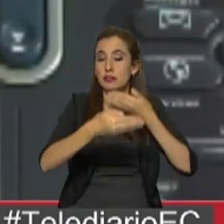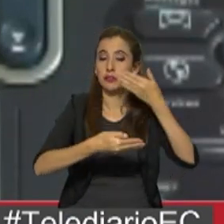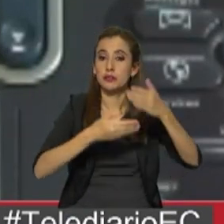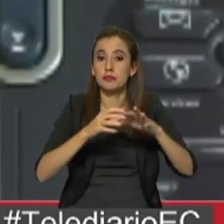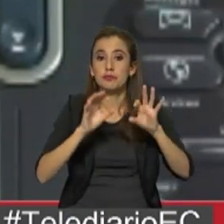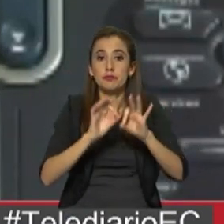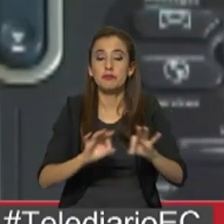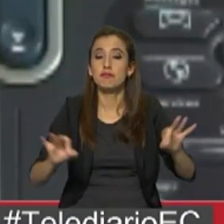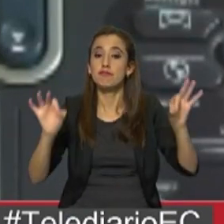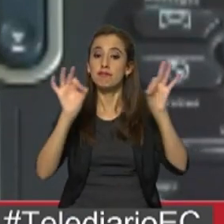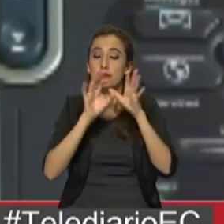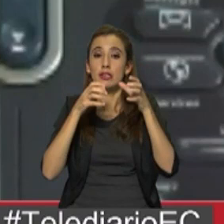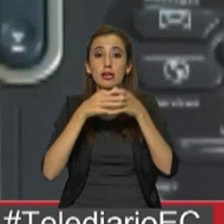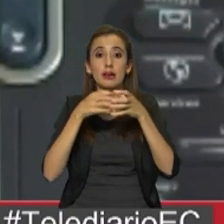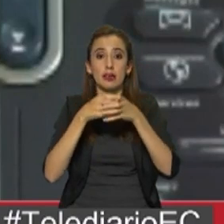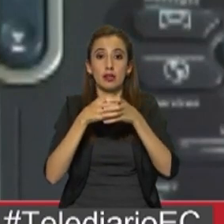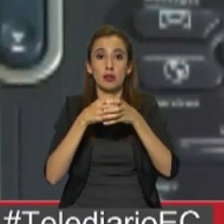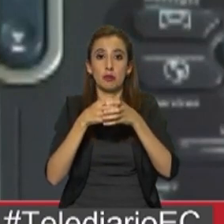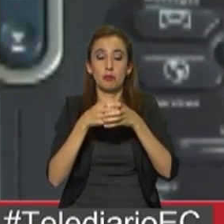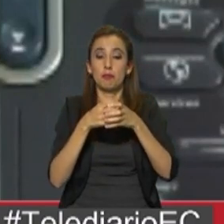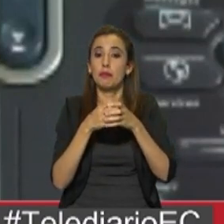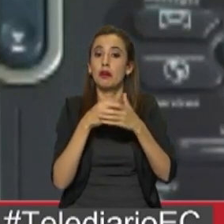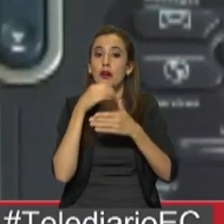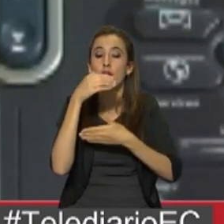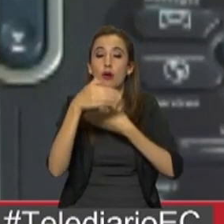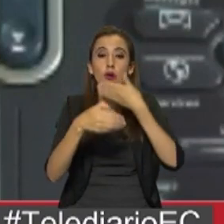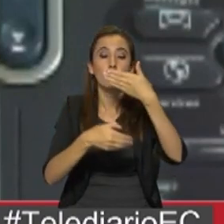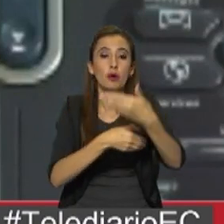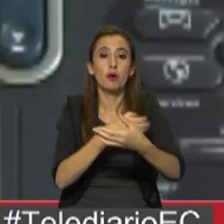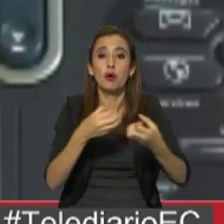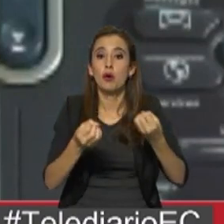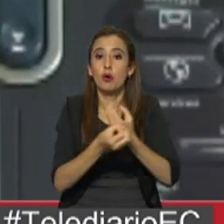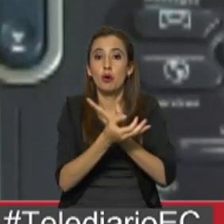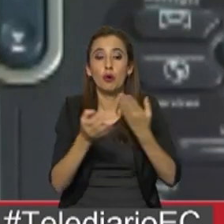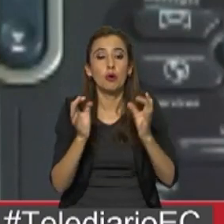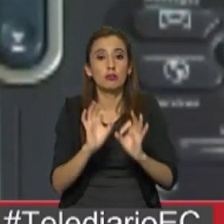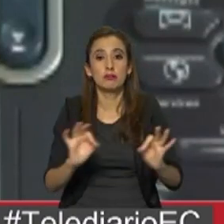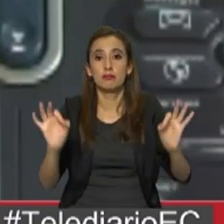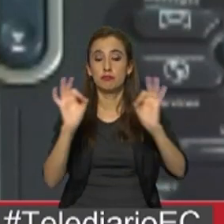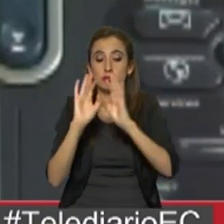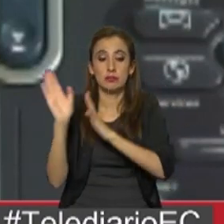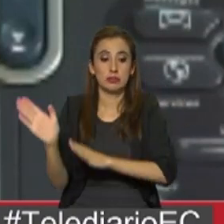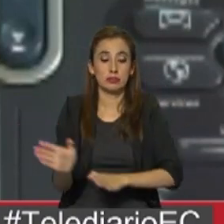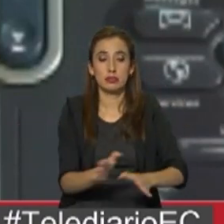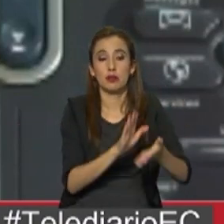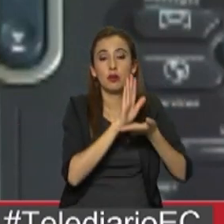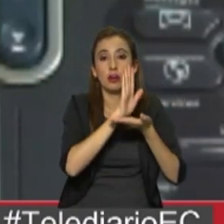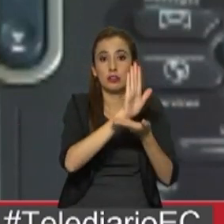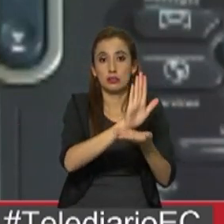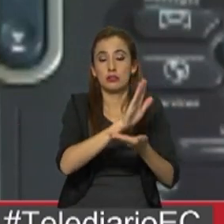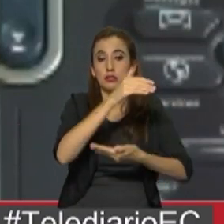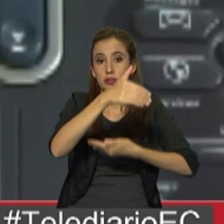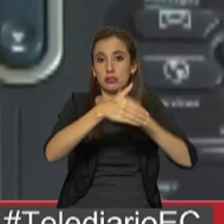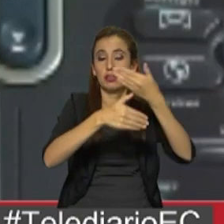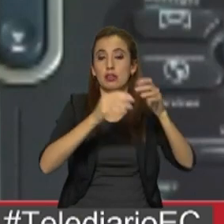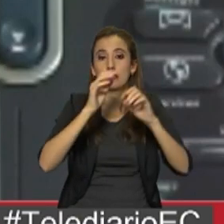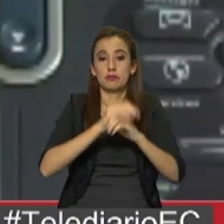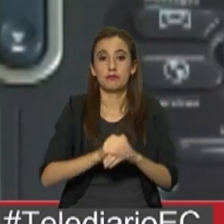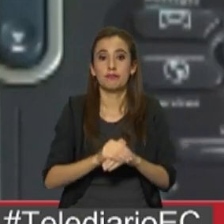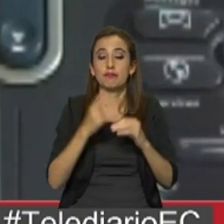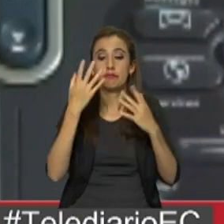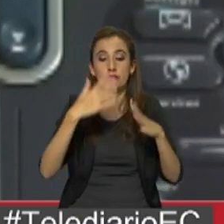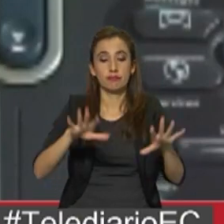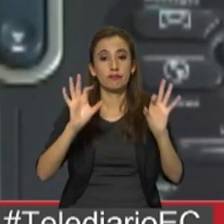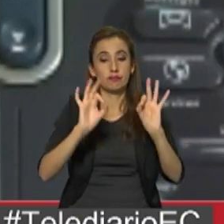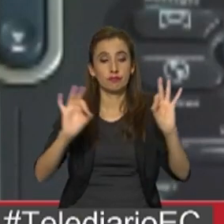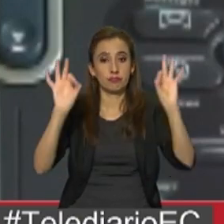requerimientos operativos que tienen el sistema de salud de la seguridad social estas son las dos prioridades entonces lo que hemos